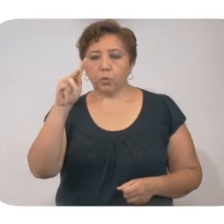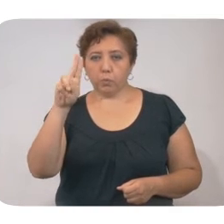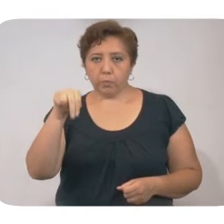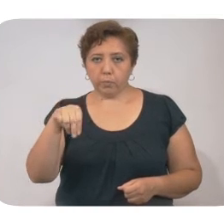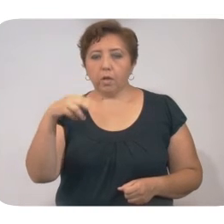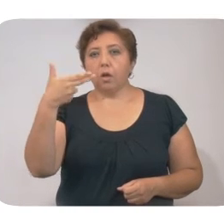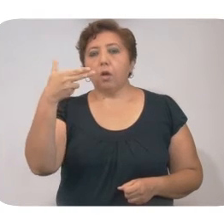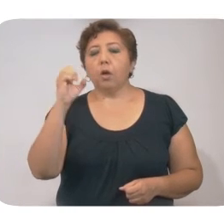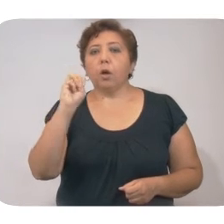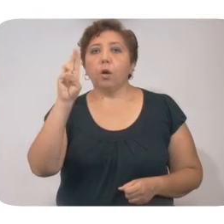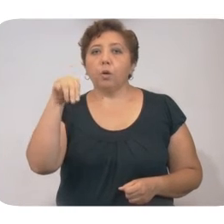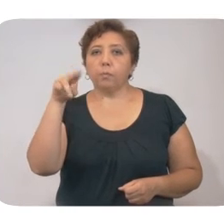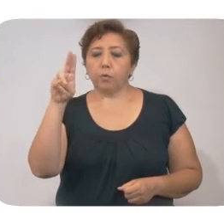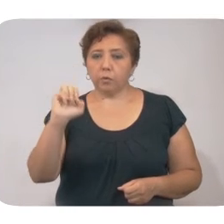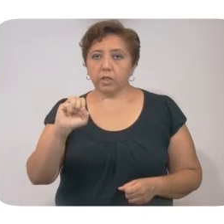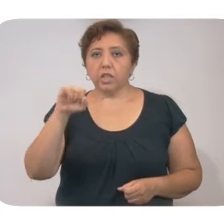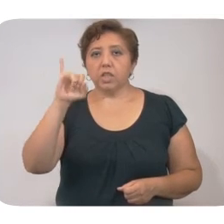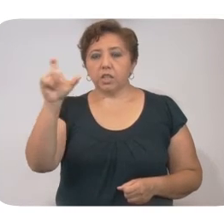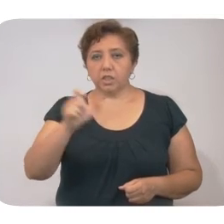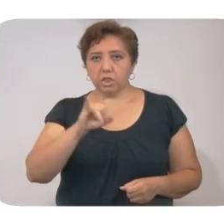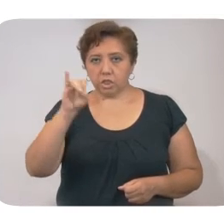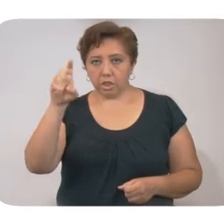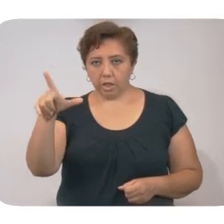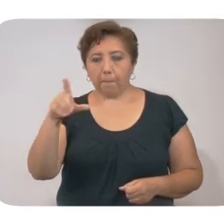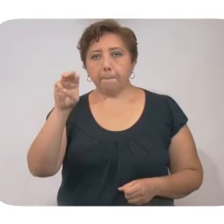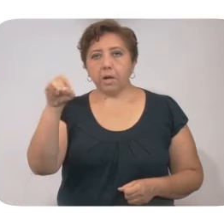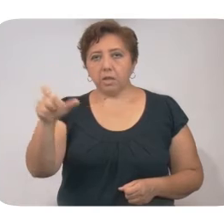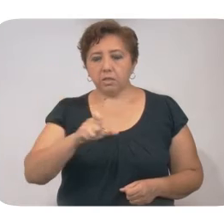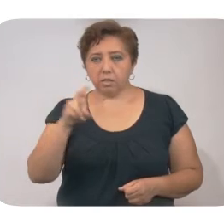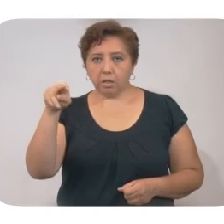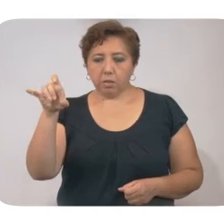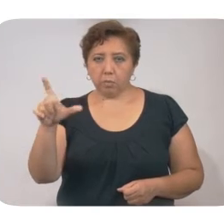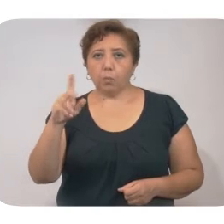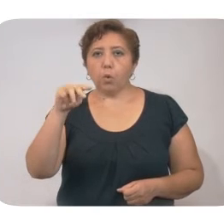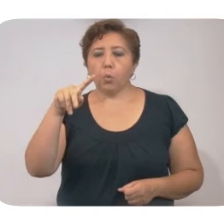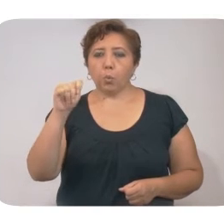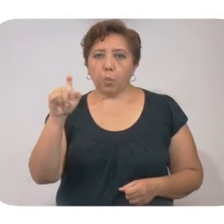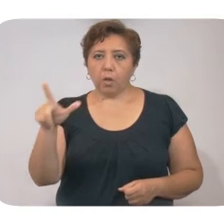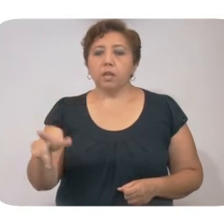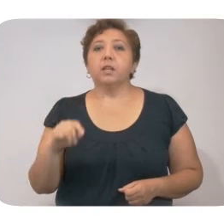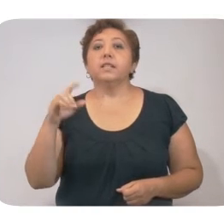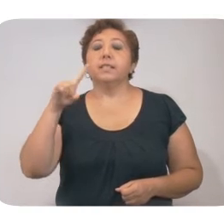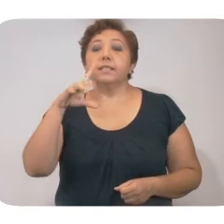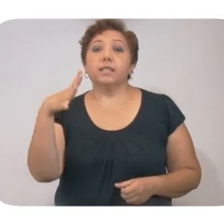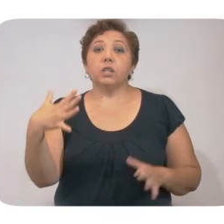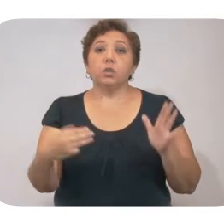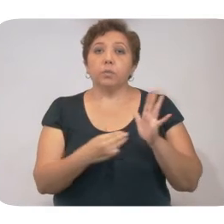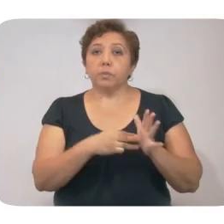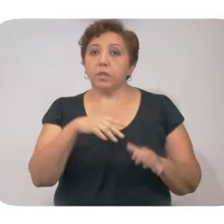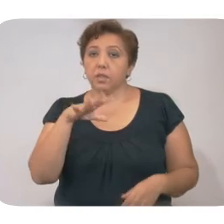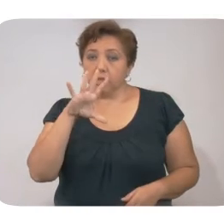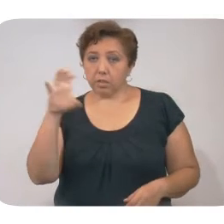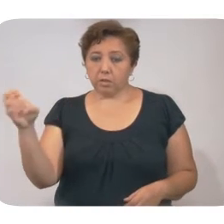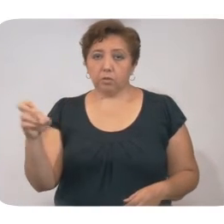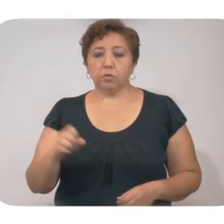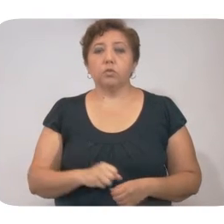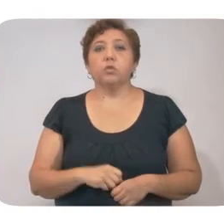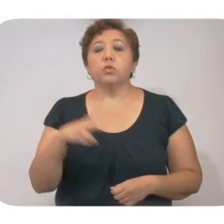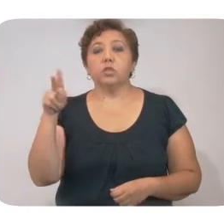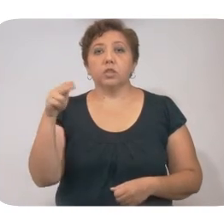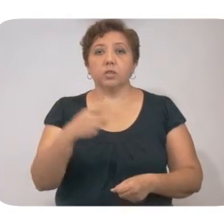Jomún, Ixil, Quinchil, Mashcanú y Motul. En total, ya son 5.580 casos